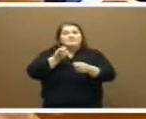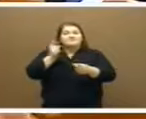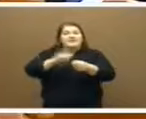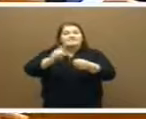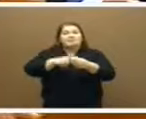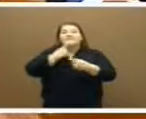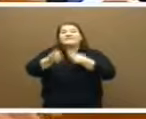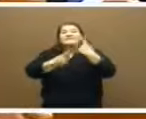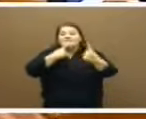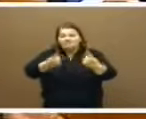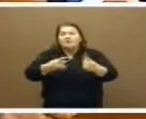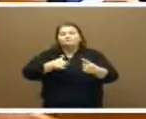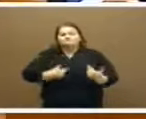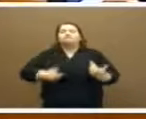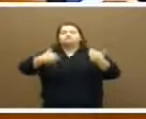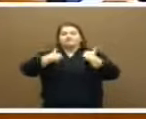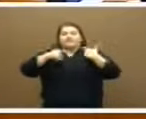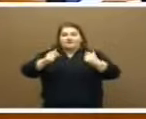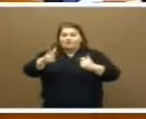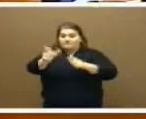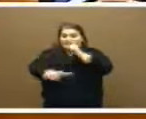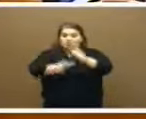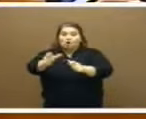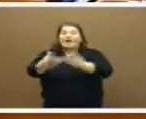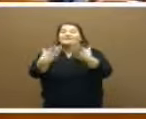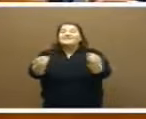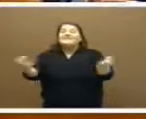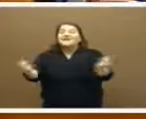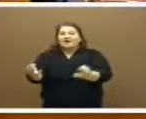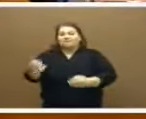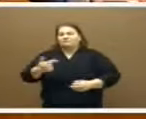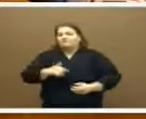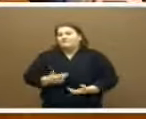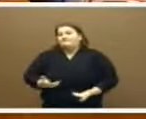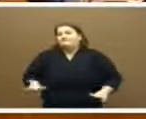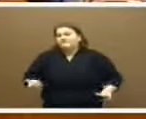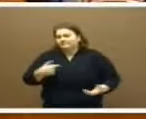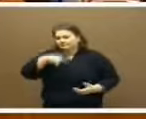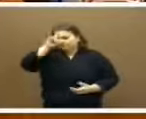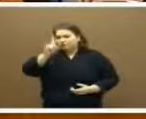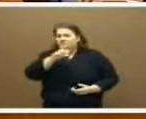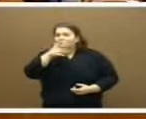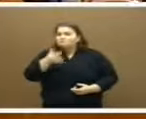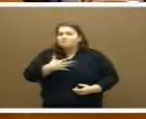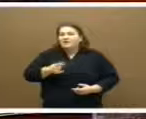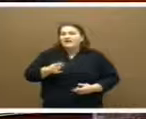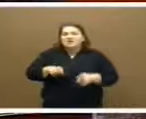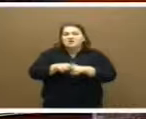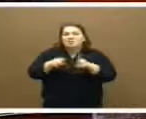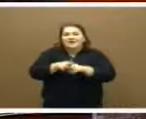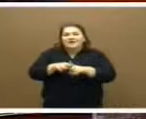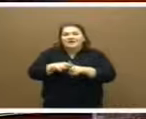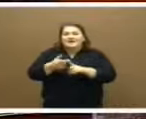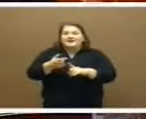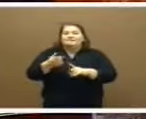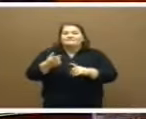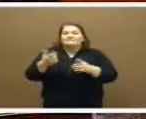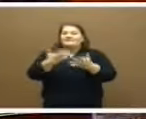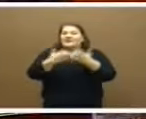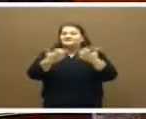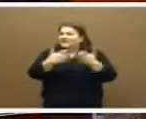no puede ser responsable ni muchísimo menos puede entrar a valorar las interpretaciones, sin duda alguna torticeras, que se pueden hacer en relación con palabras que yo creo que eran